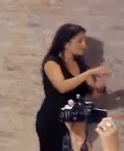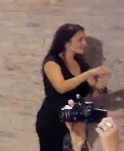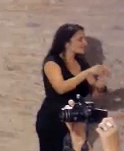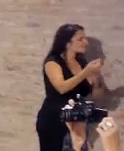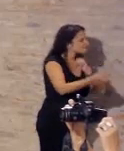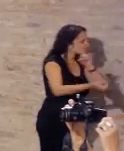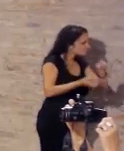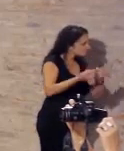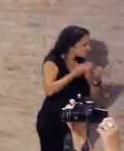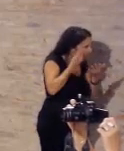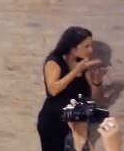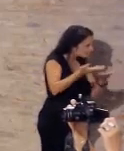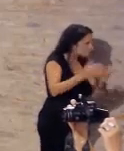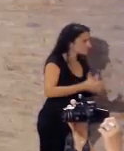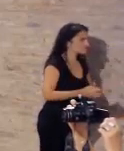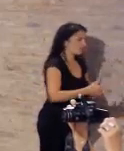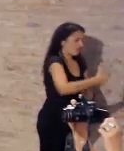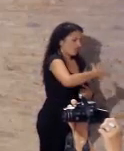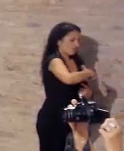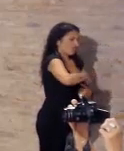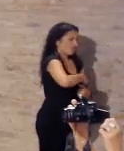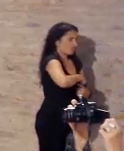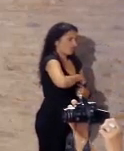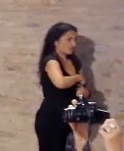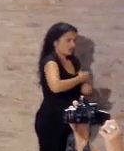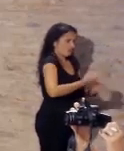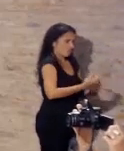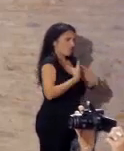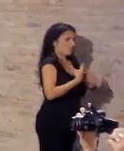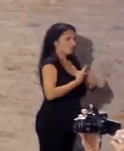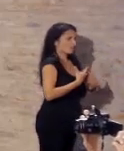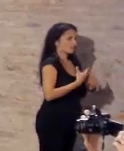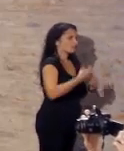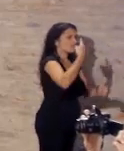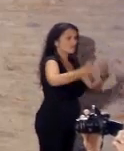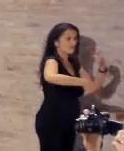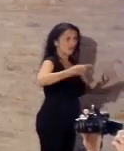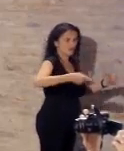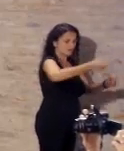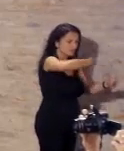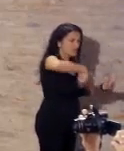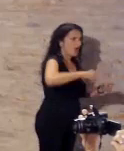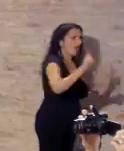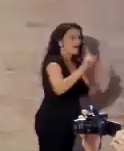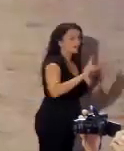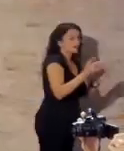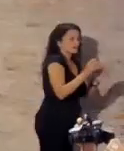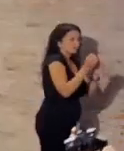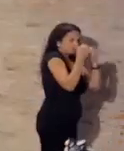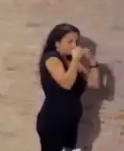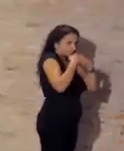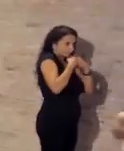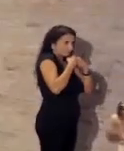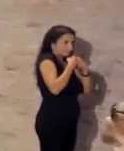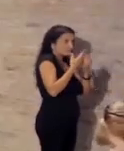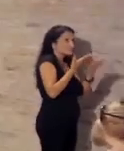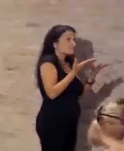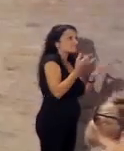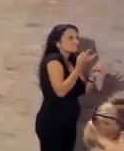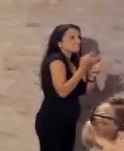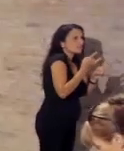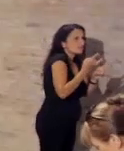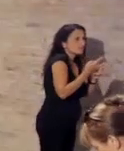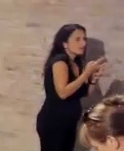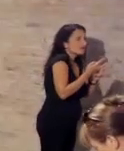de nuestras identidades que han sido tan desgastadas que han sido tan sujetas a que eh